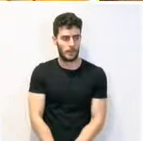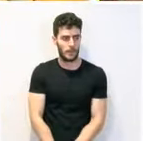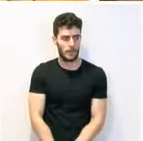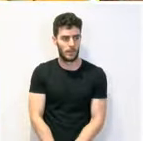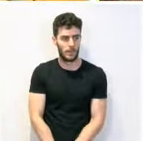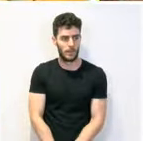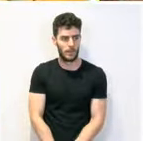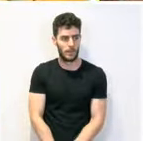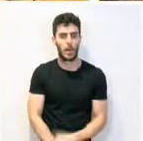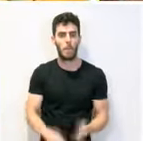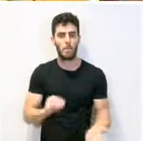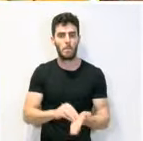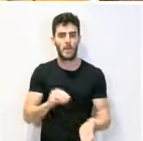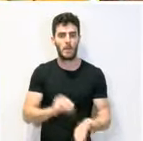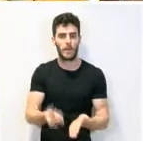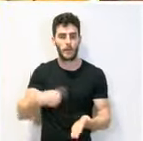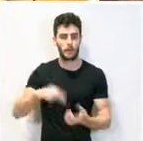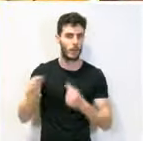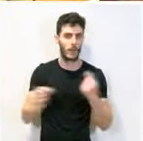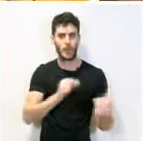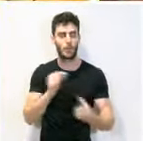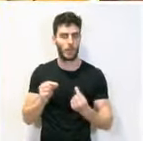que discutimos sobre,